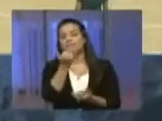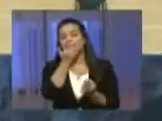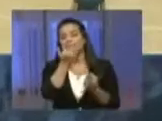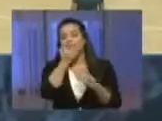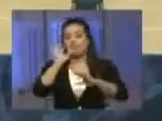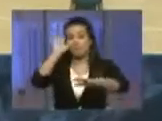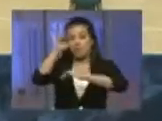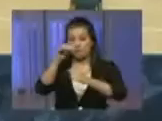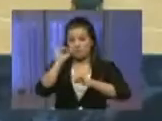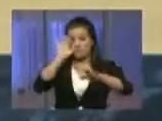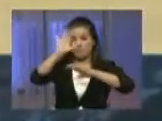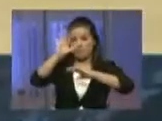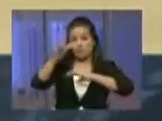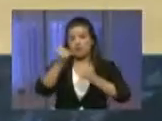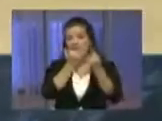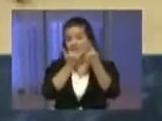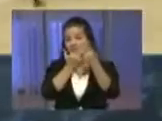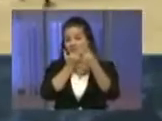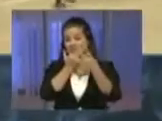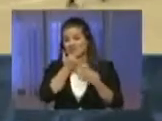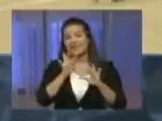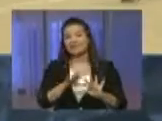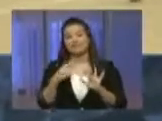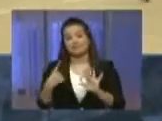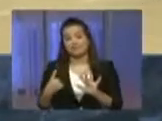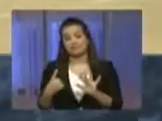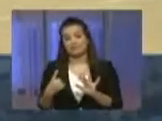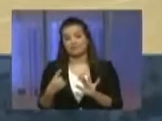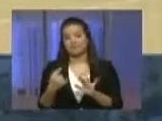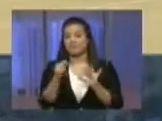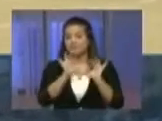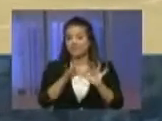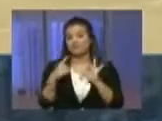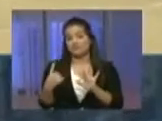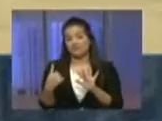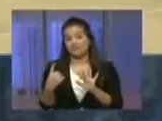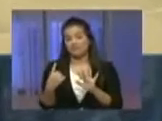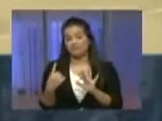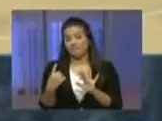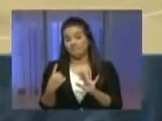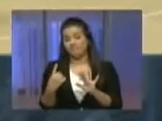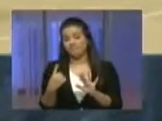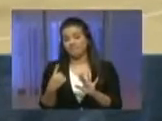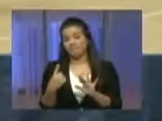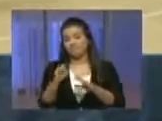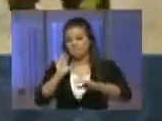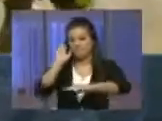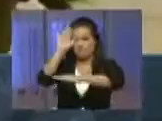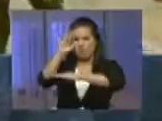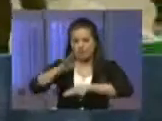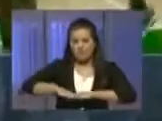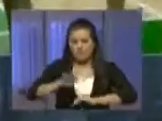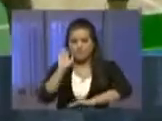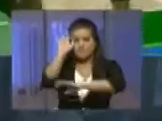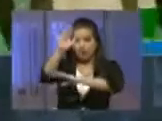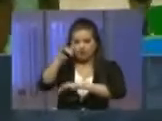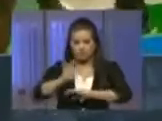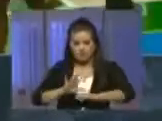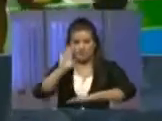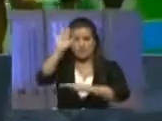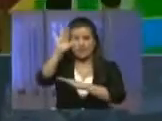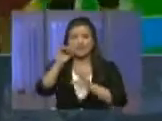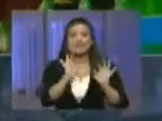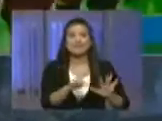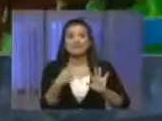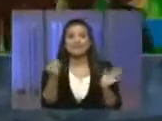no 16 lanzamientos digamos dentro de la perspectiva de de de encestar